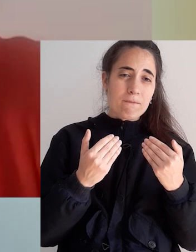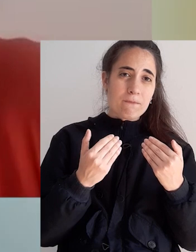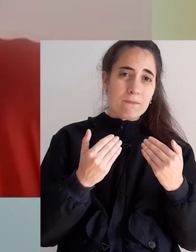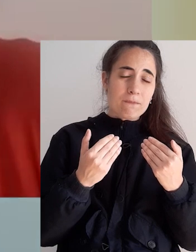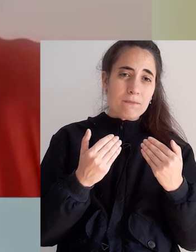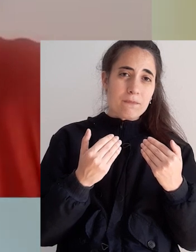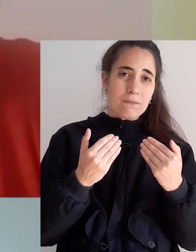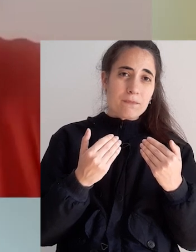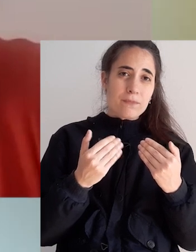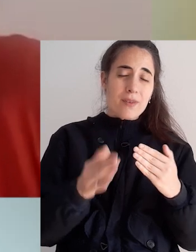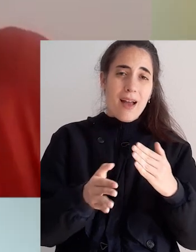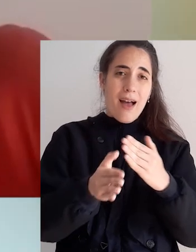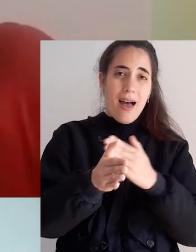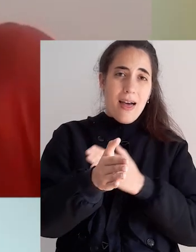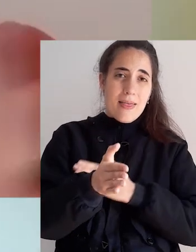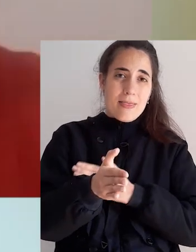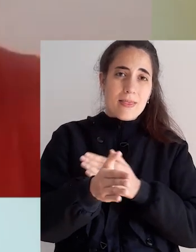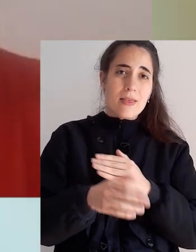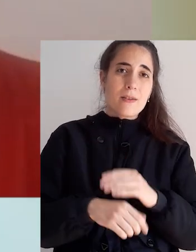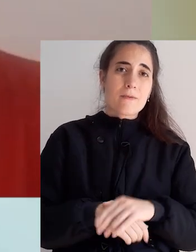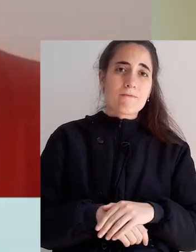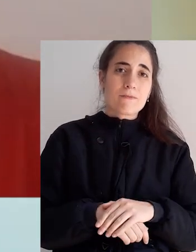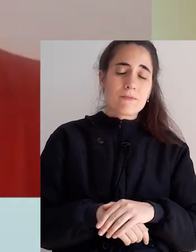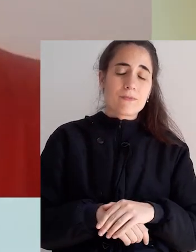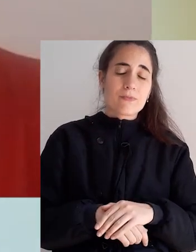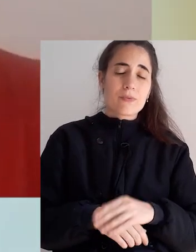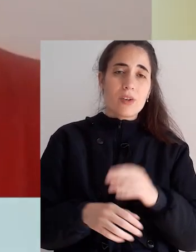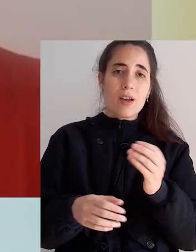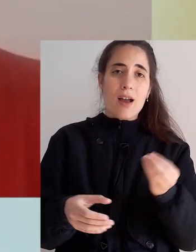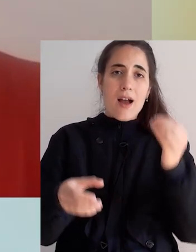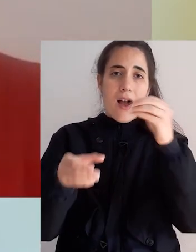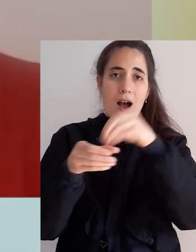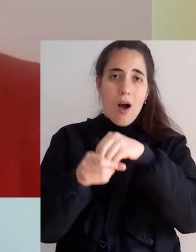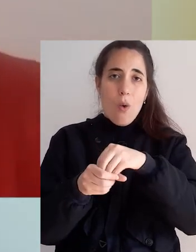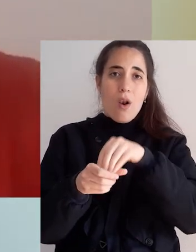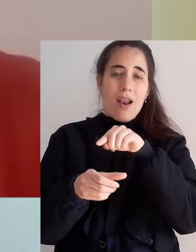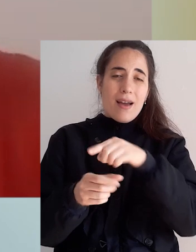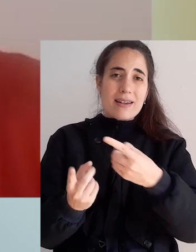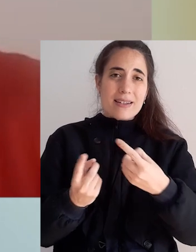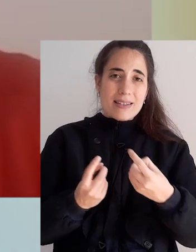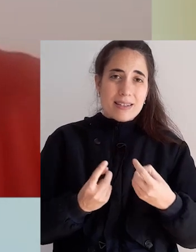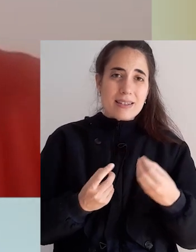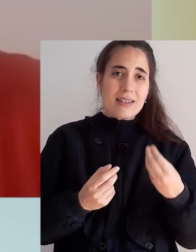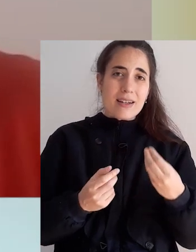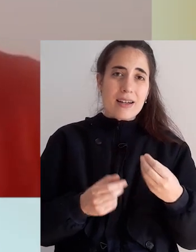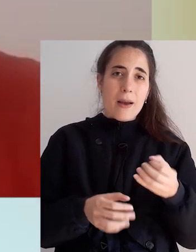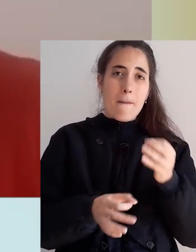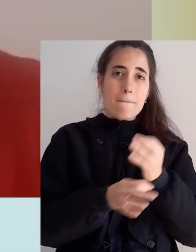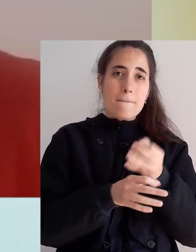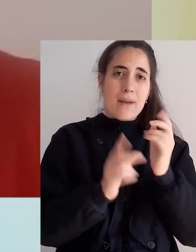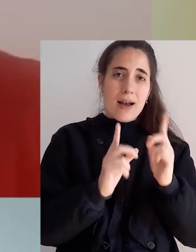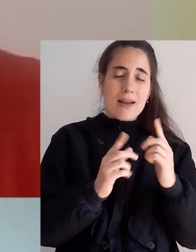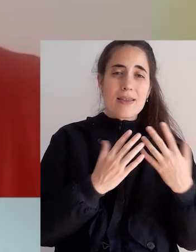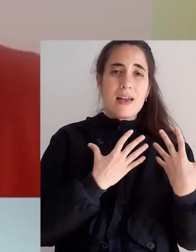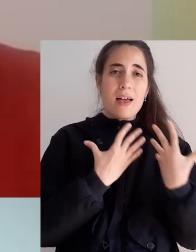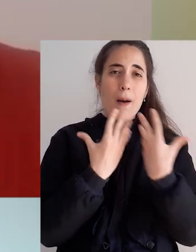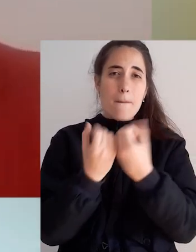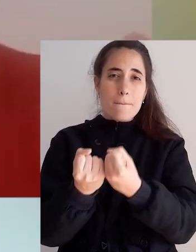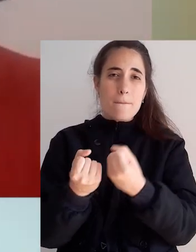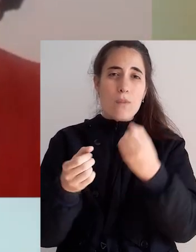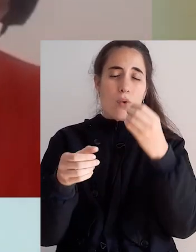el diputado en la presentación, esos son los 5 puntos más importante de una ley